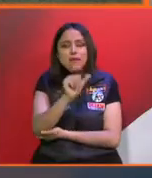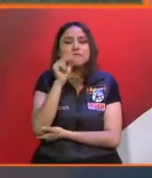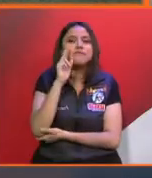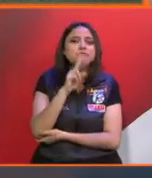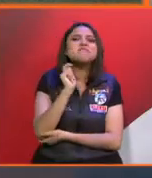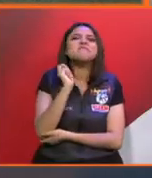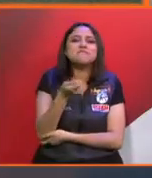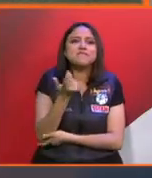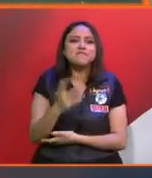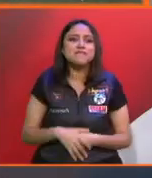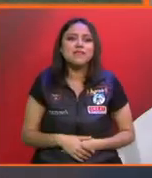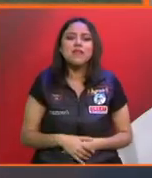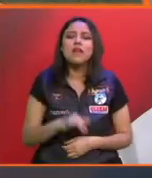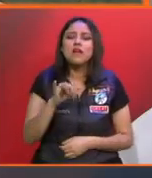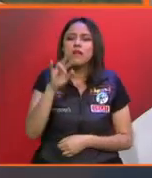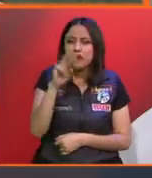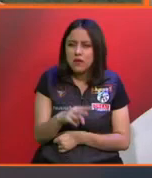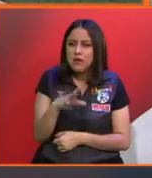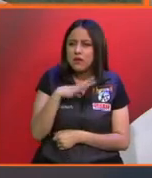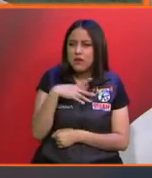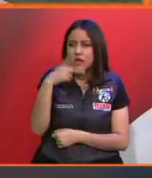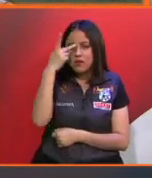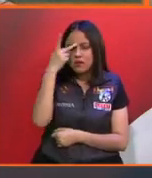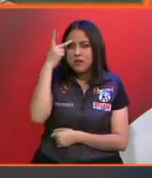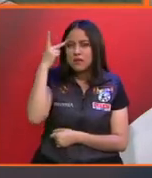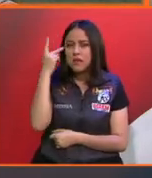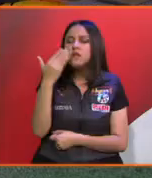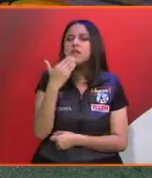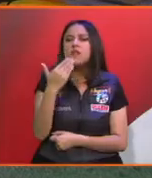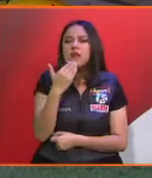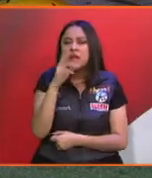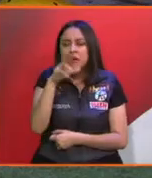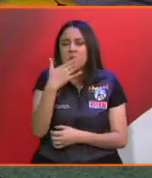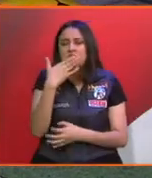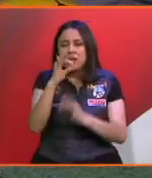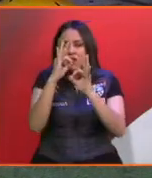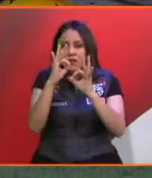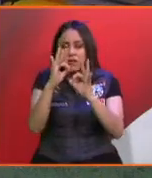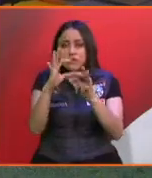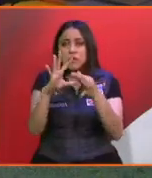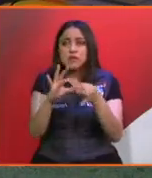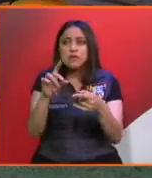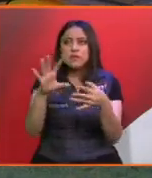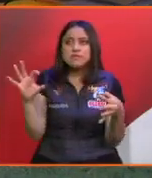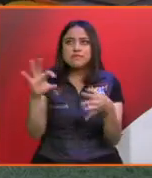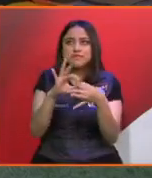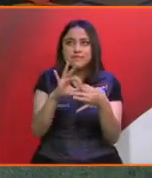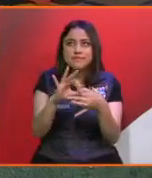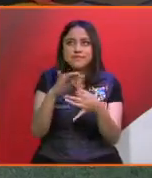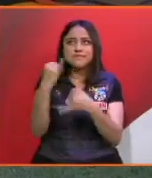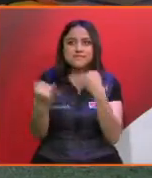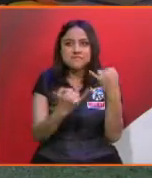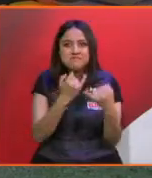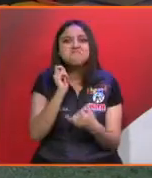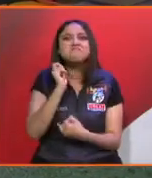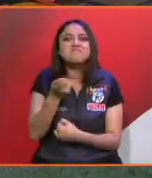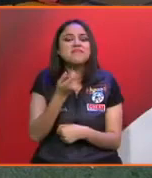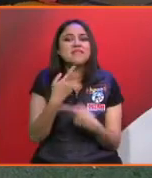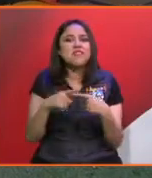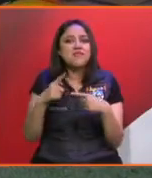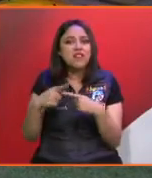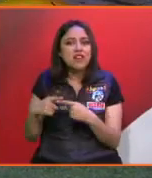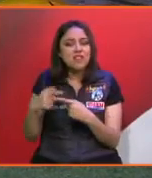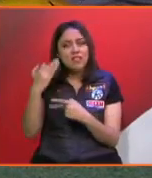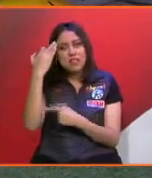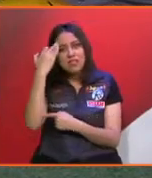dejará mentir. Exactamente, Calle, y tú lo mencionas de manera perfecta. Se trata de aliados no solamente de Juguetón, es decir, durante